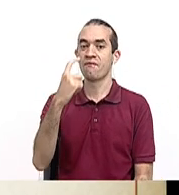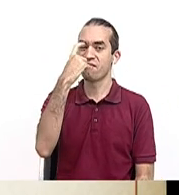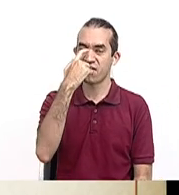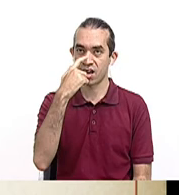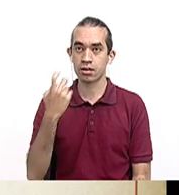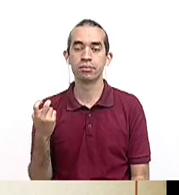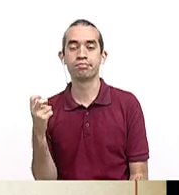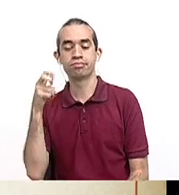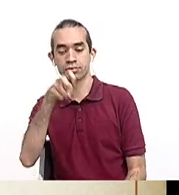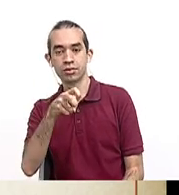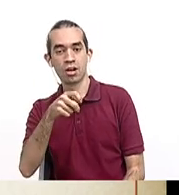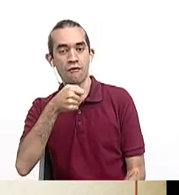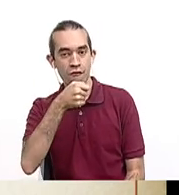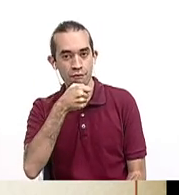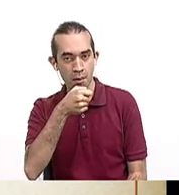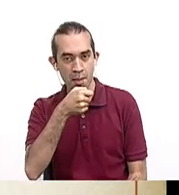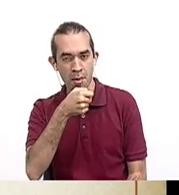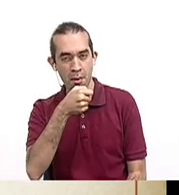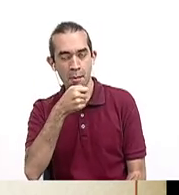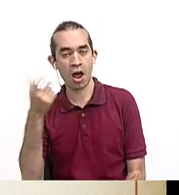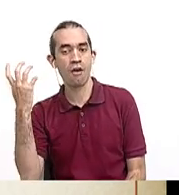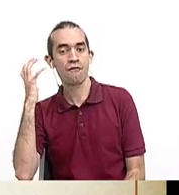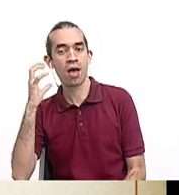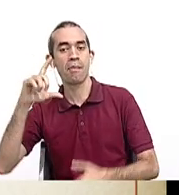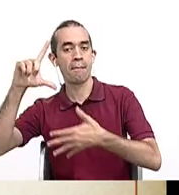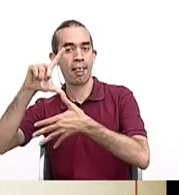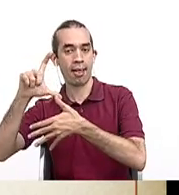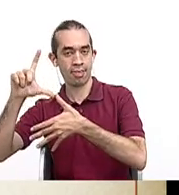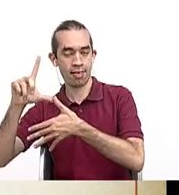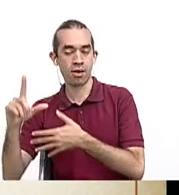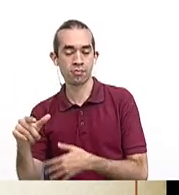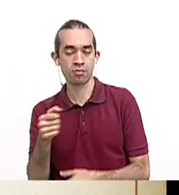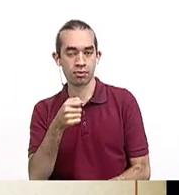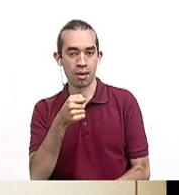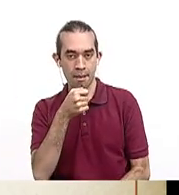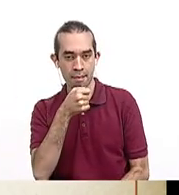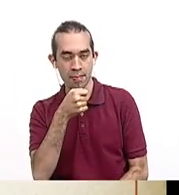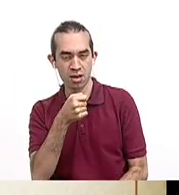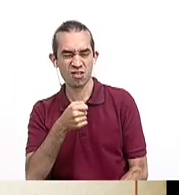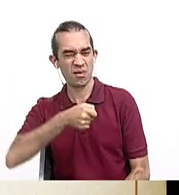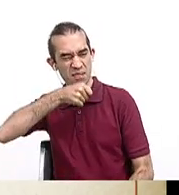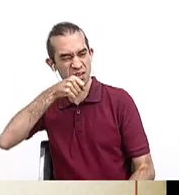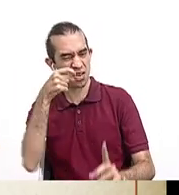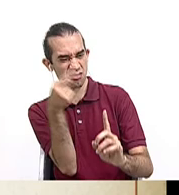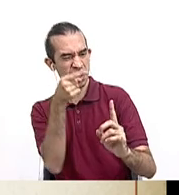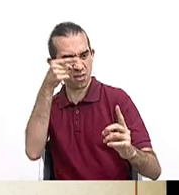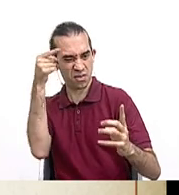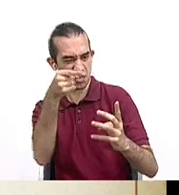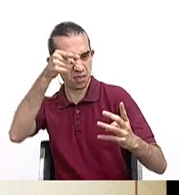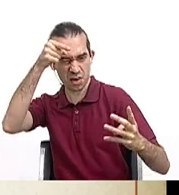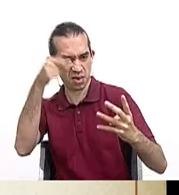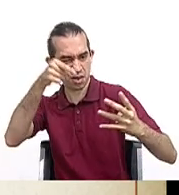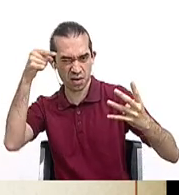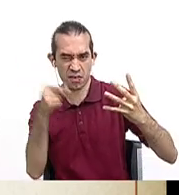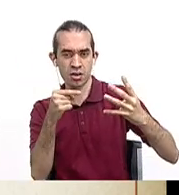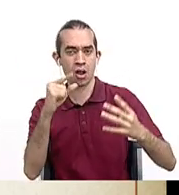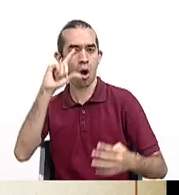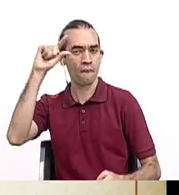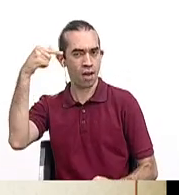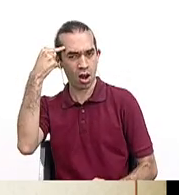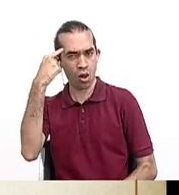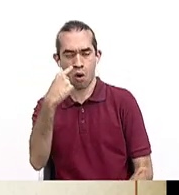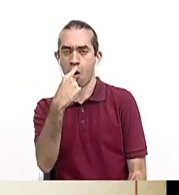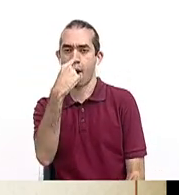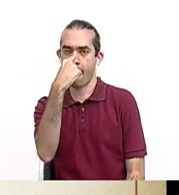en radio américa latina' y haga con palabras y textos digamos que muy fuertes afirma que el gobierno de calderón lo